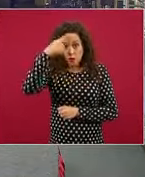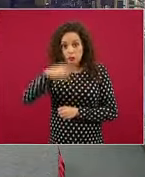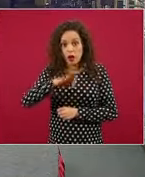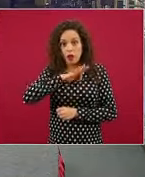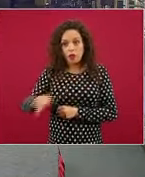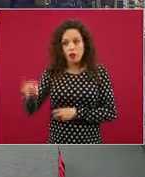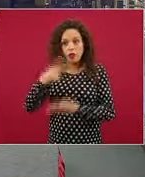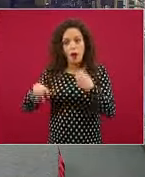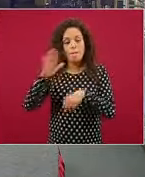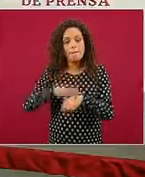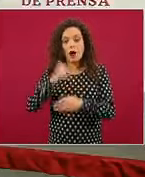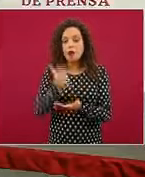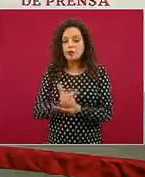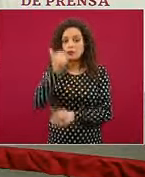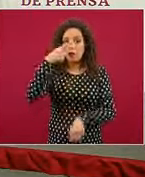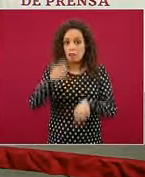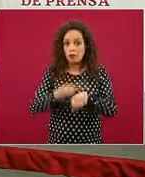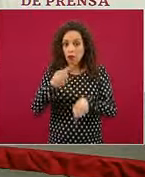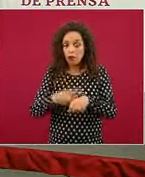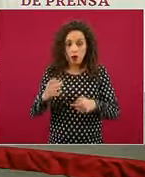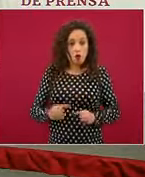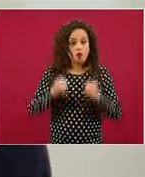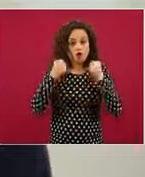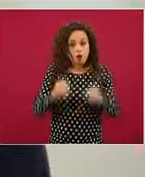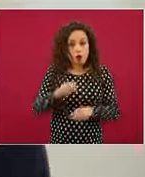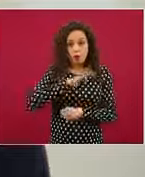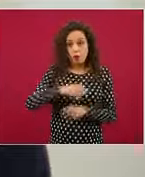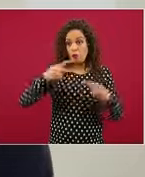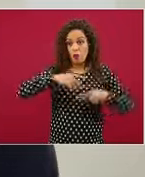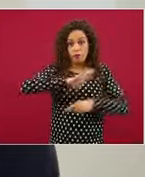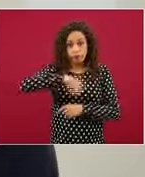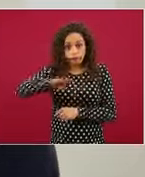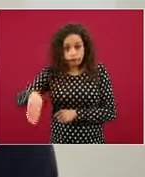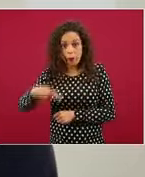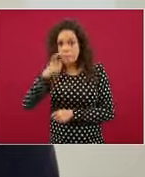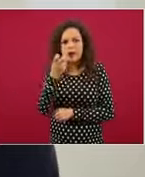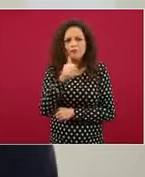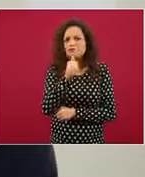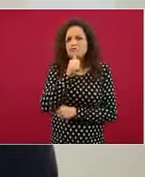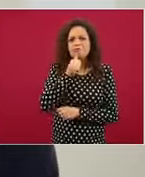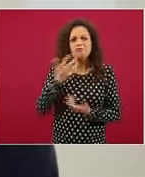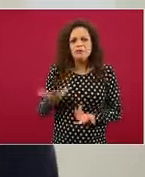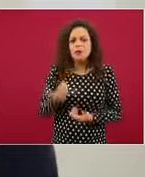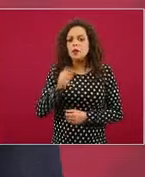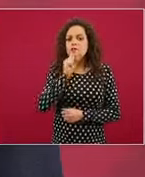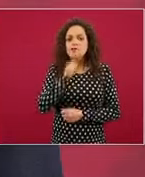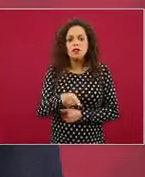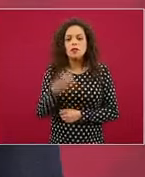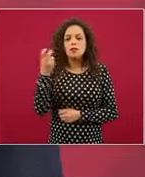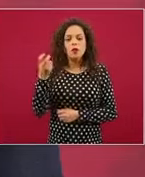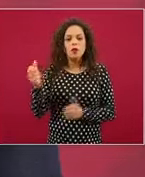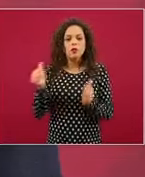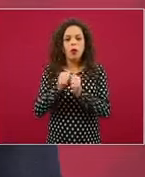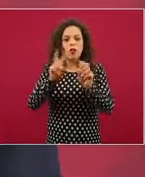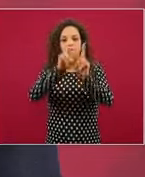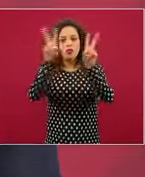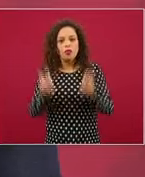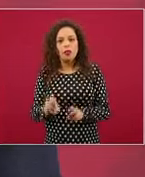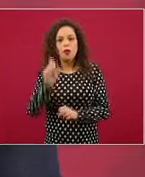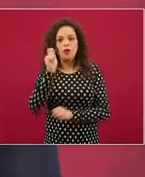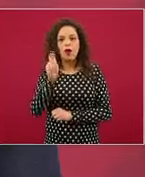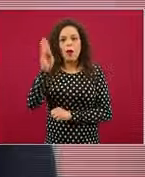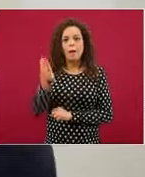enfermedad más grave o más letal. Eso sí es lo que hasta el momento no ha sucedido, ni tampoco está sucediendo con este tema de los